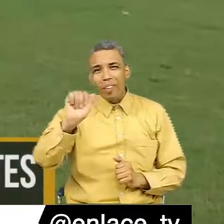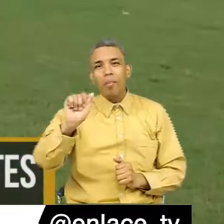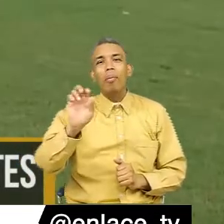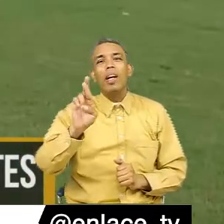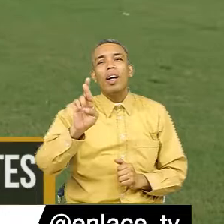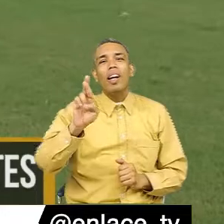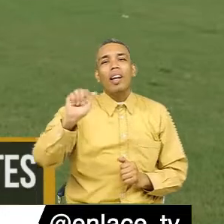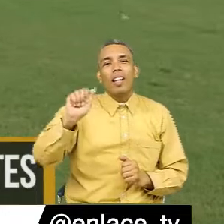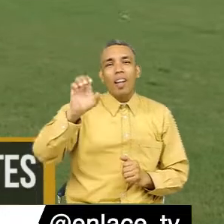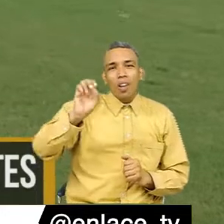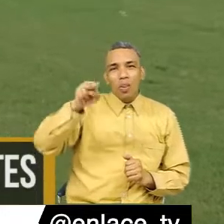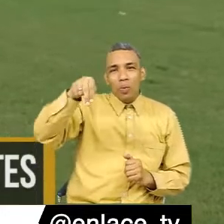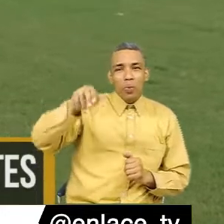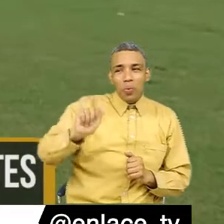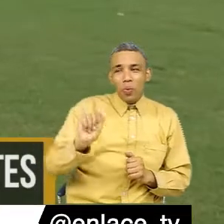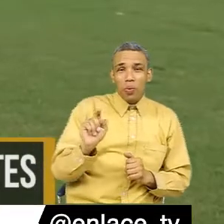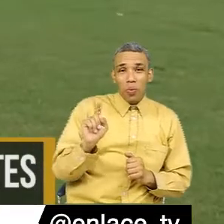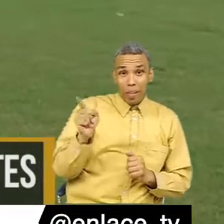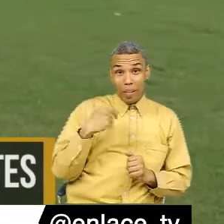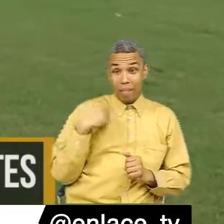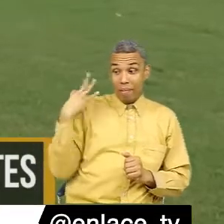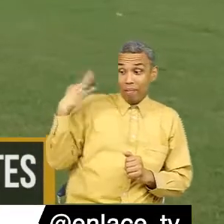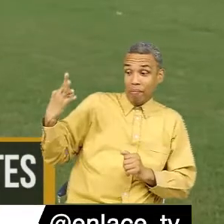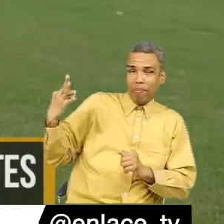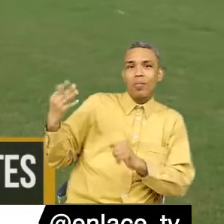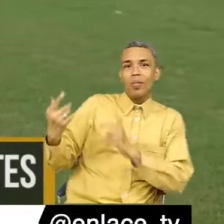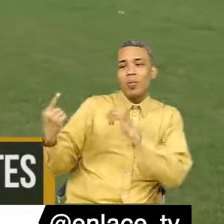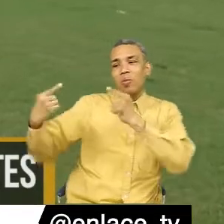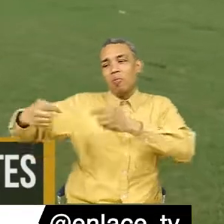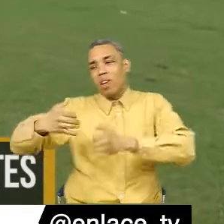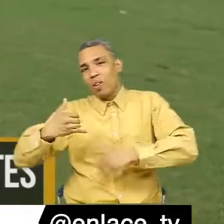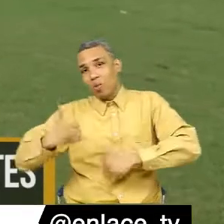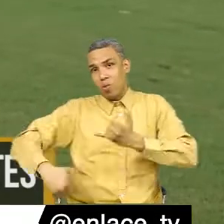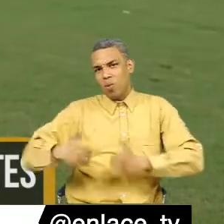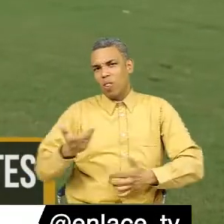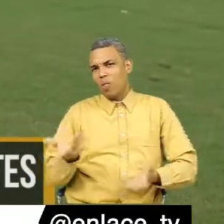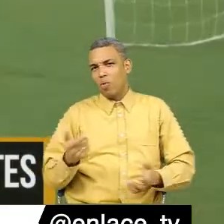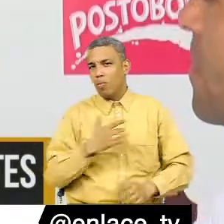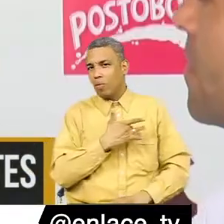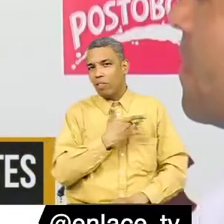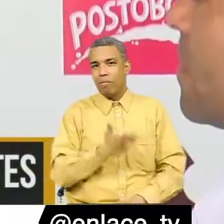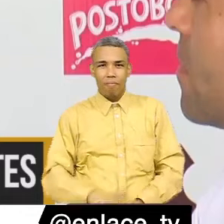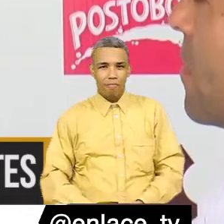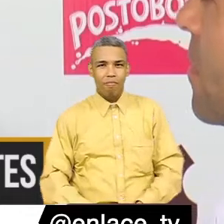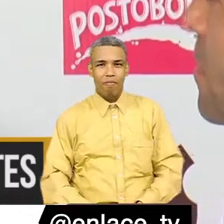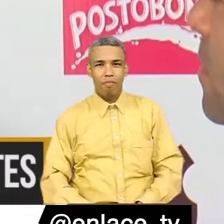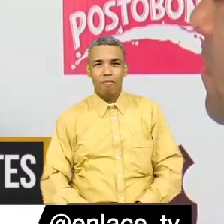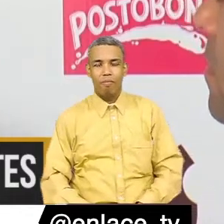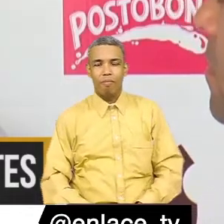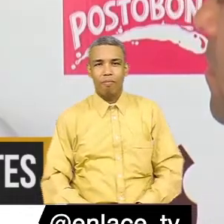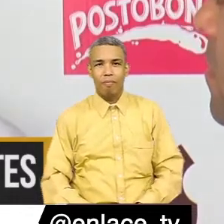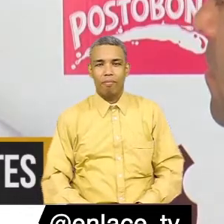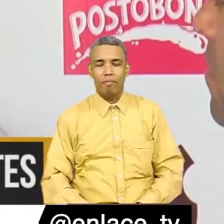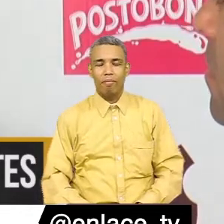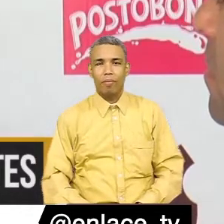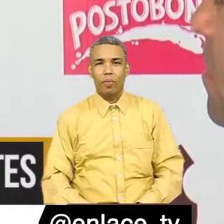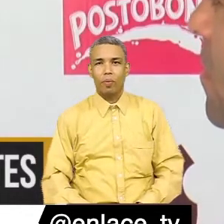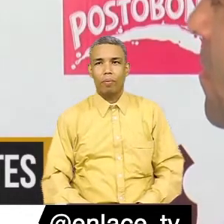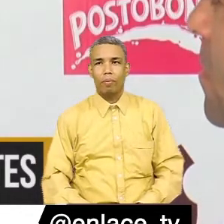en el trabajo que realizará contra Patriotas por la fecha 13 de la Liga Águila 2-2016. Bueno, hemos hecho énfasis